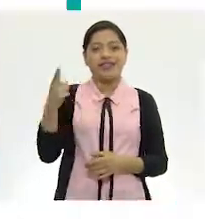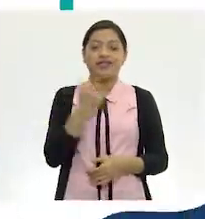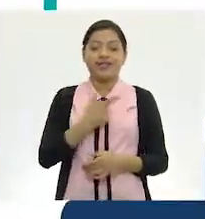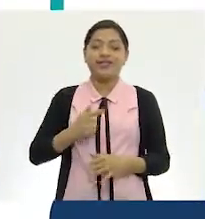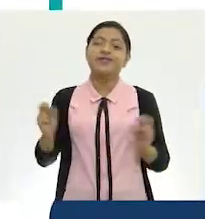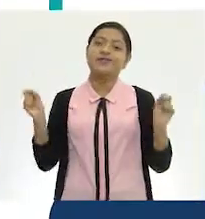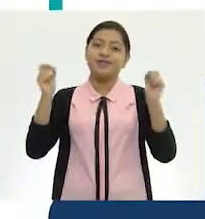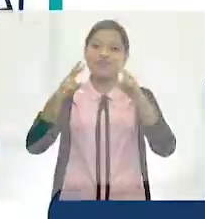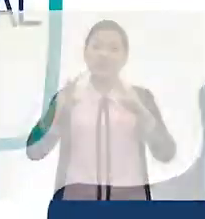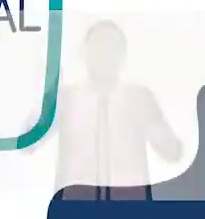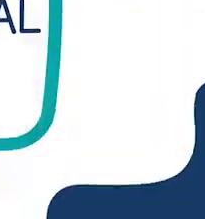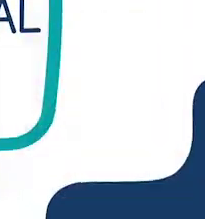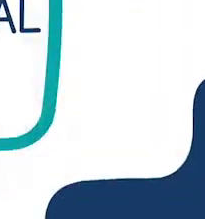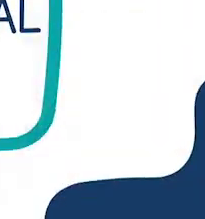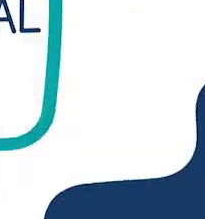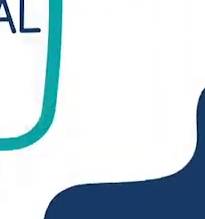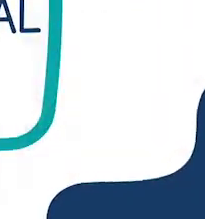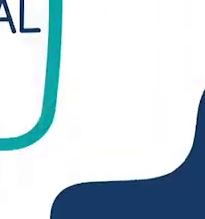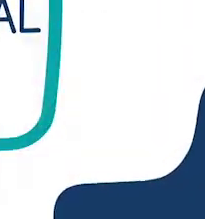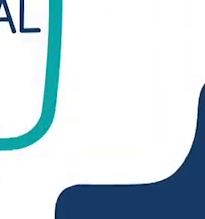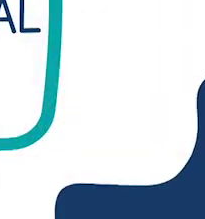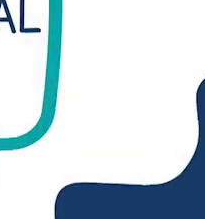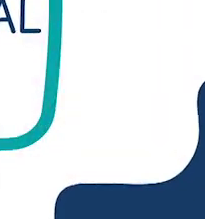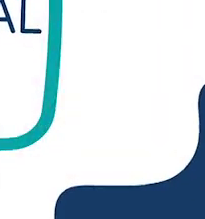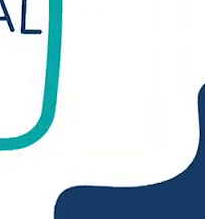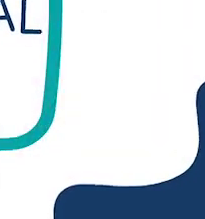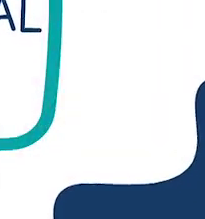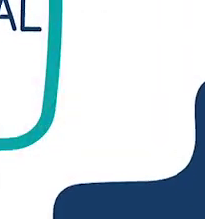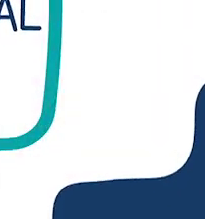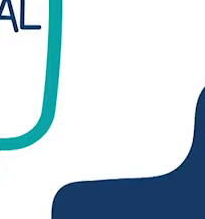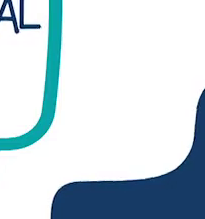próxima. Vamos a la siguiente materia.